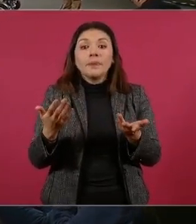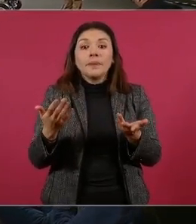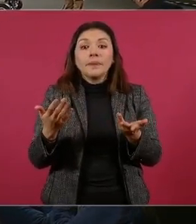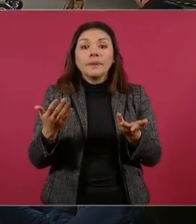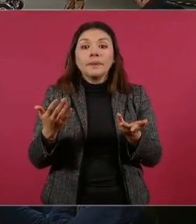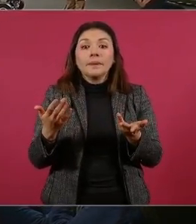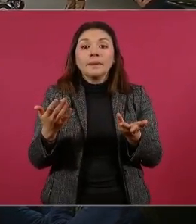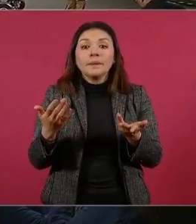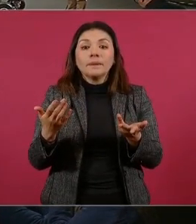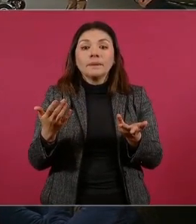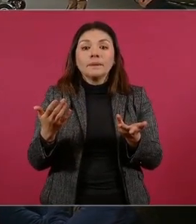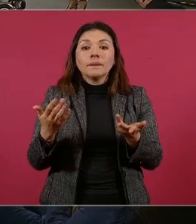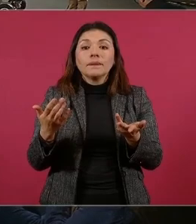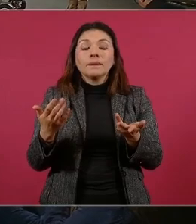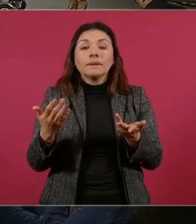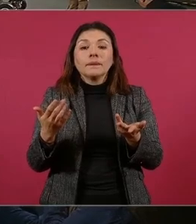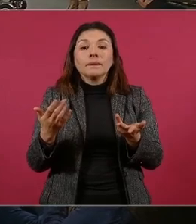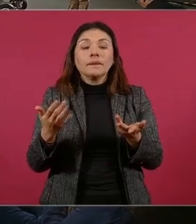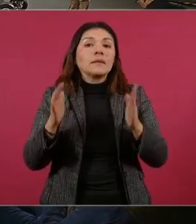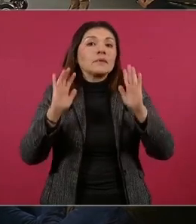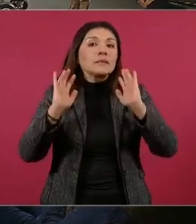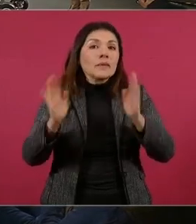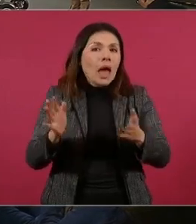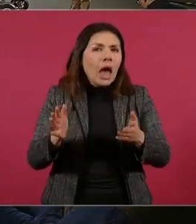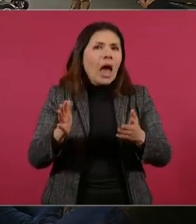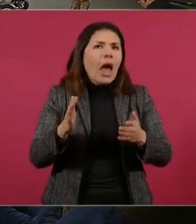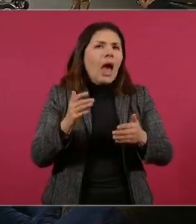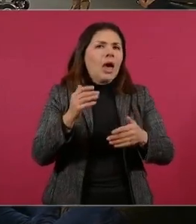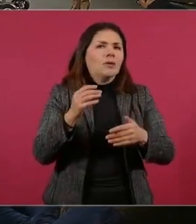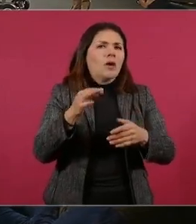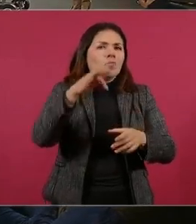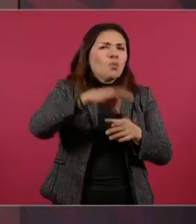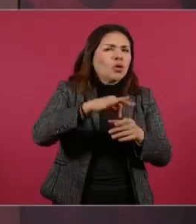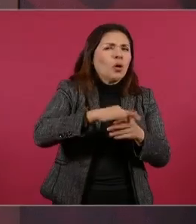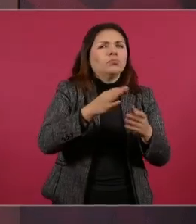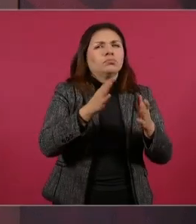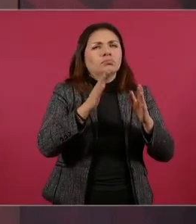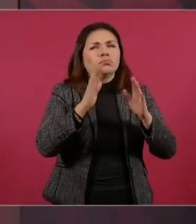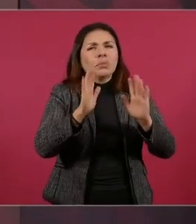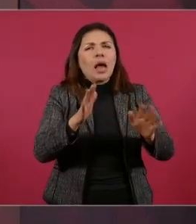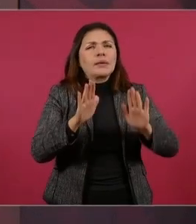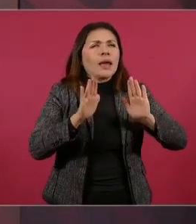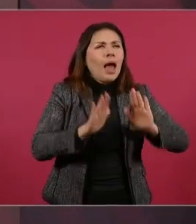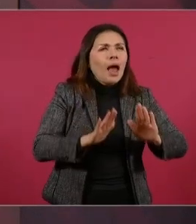se asienten las cosas